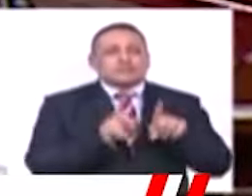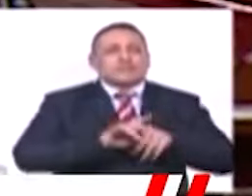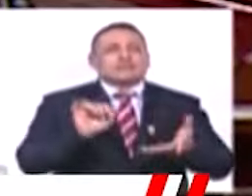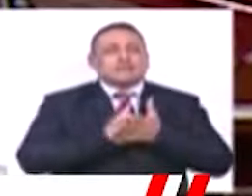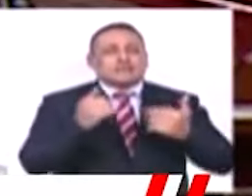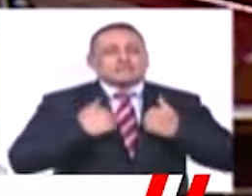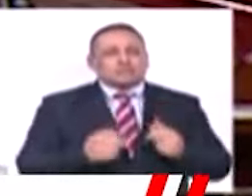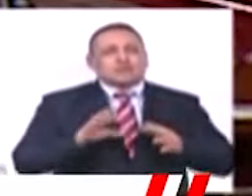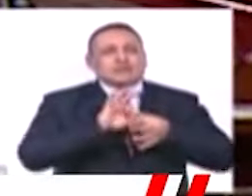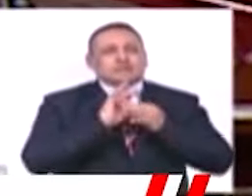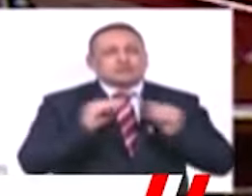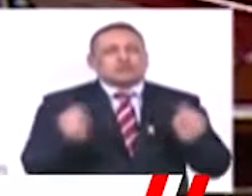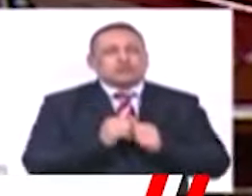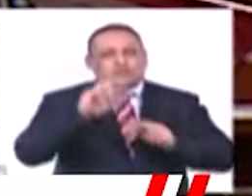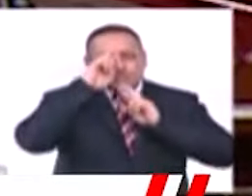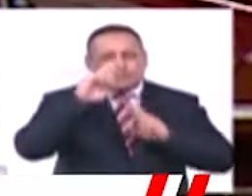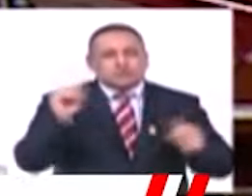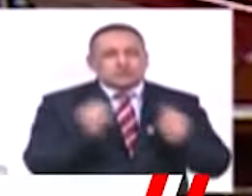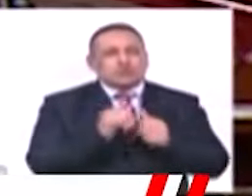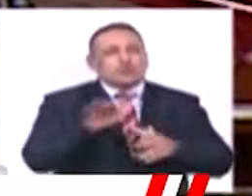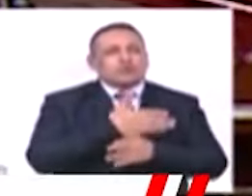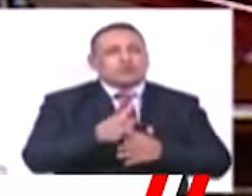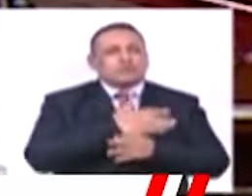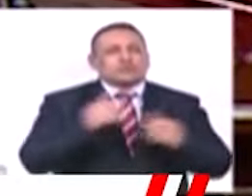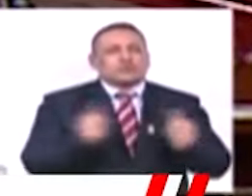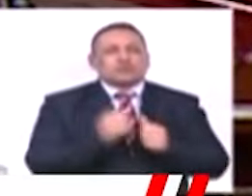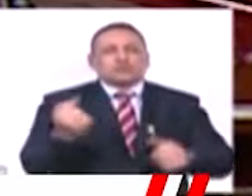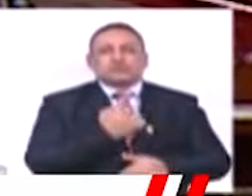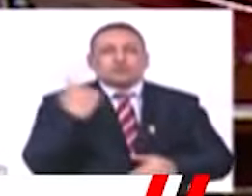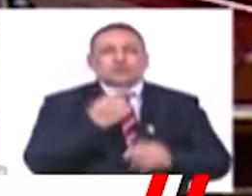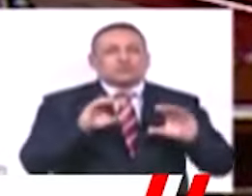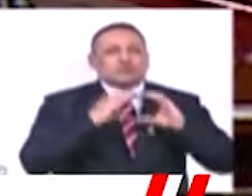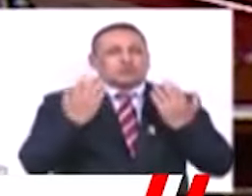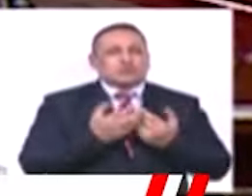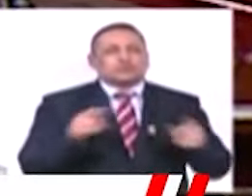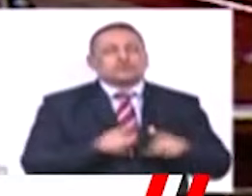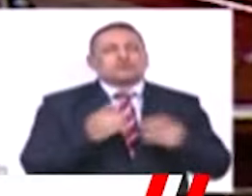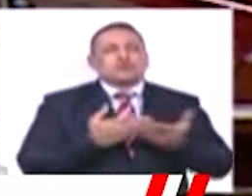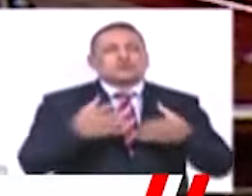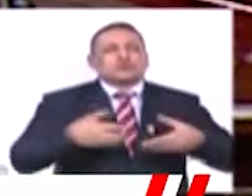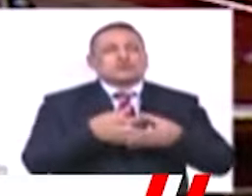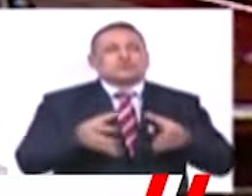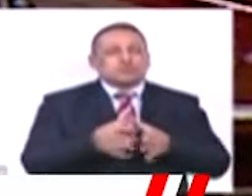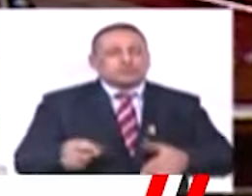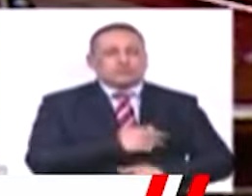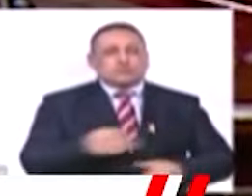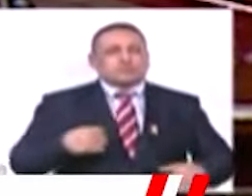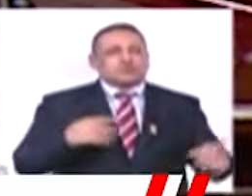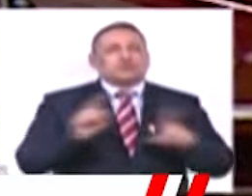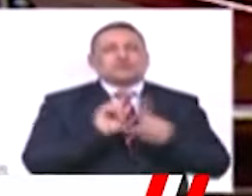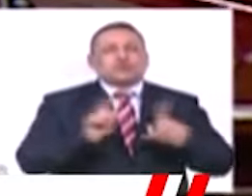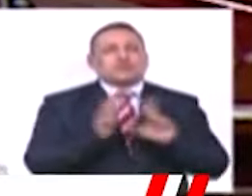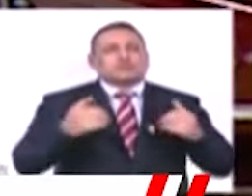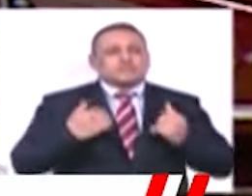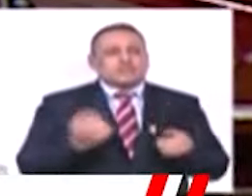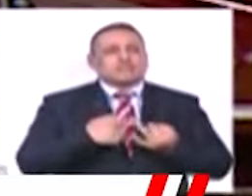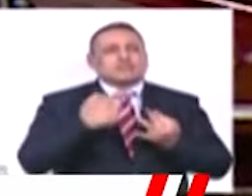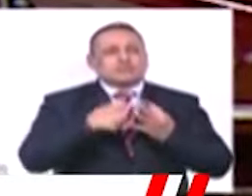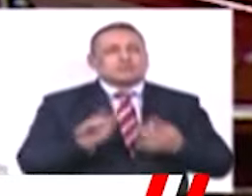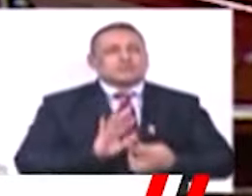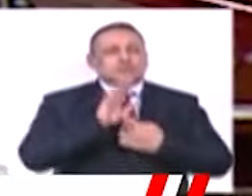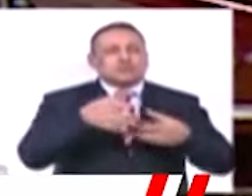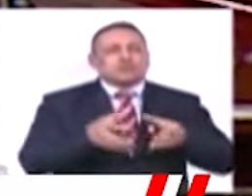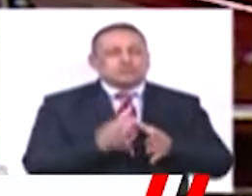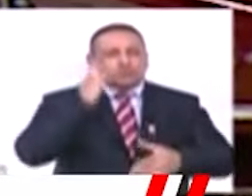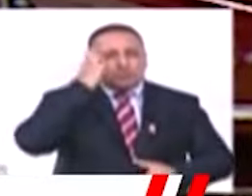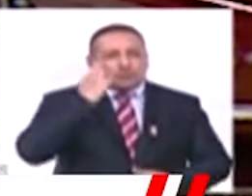Tenemos una relación de respeto y colaboración con el Congreso, donde el Ejecutivo no cuenta con representación ni